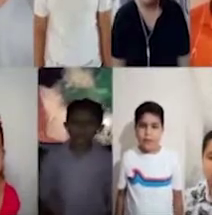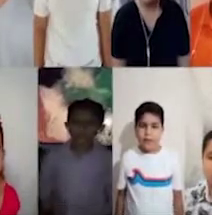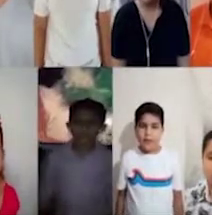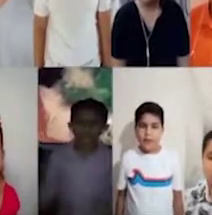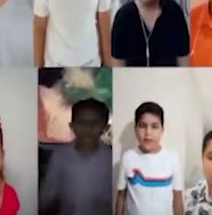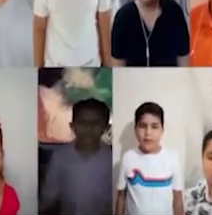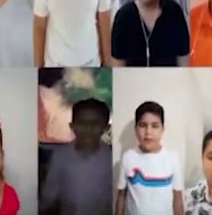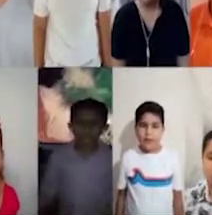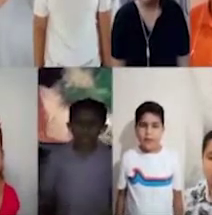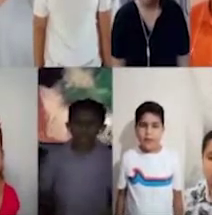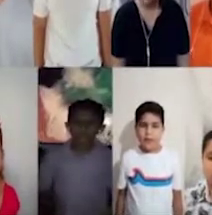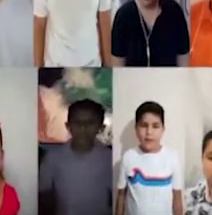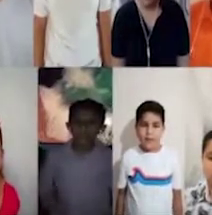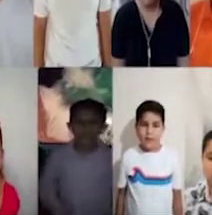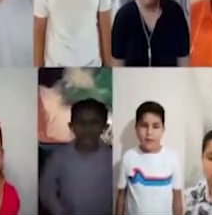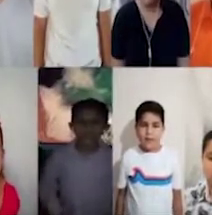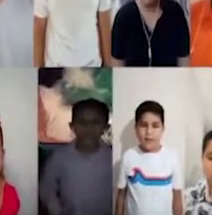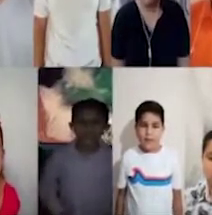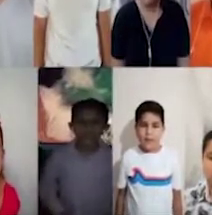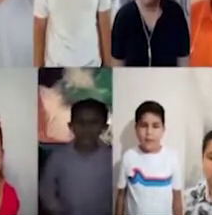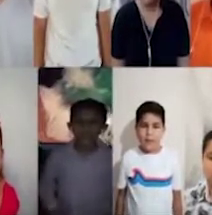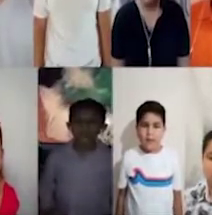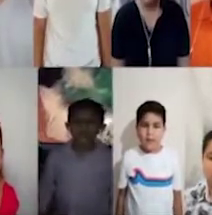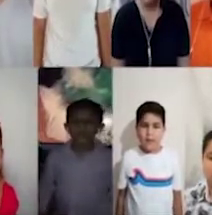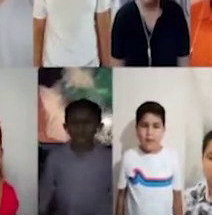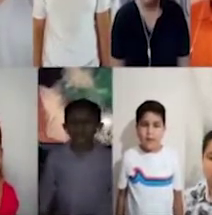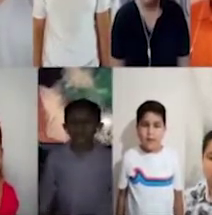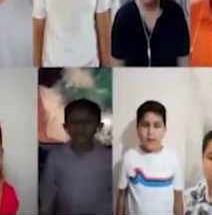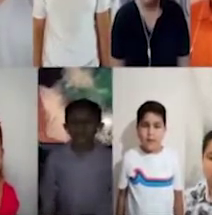pálido color.